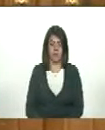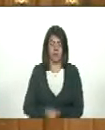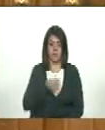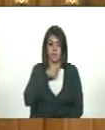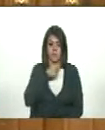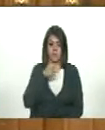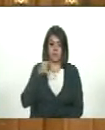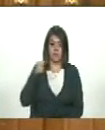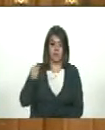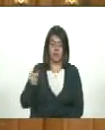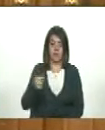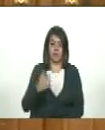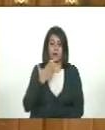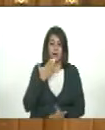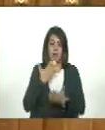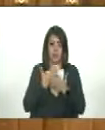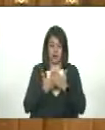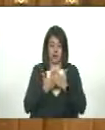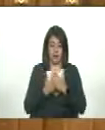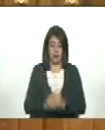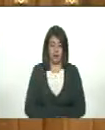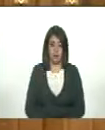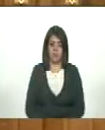Micrófono para el diputado, por favor. Gracias.